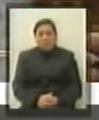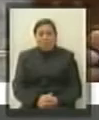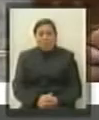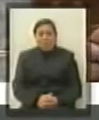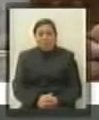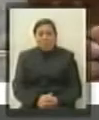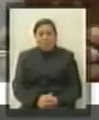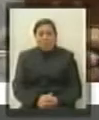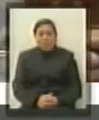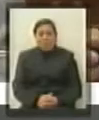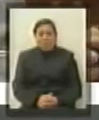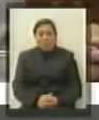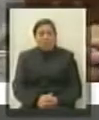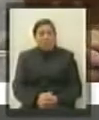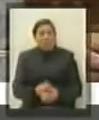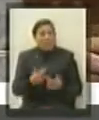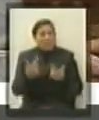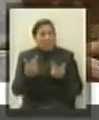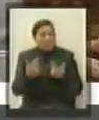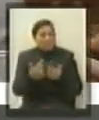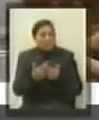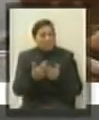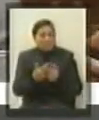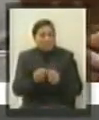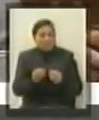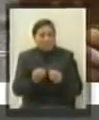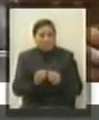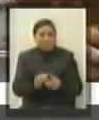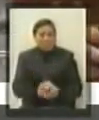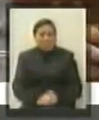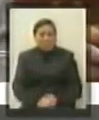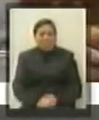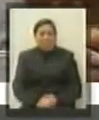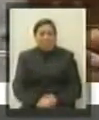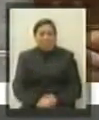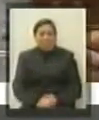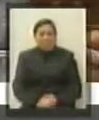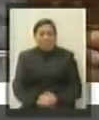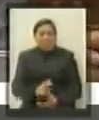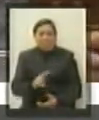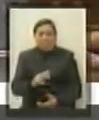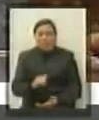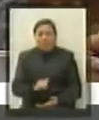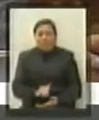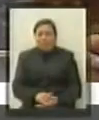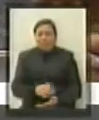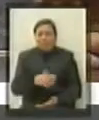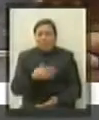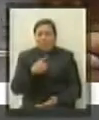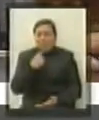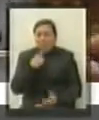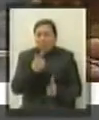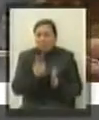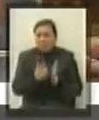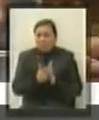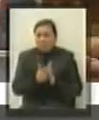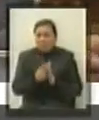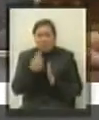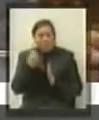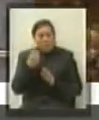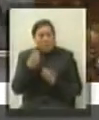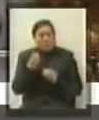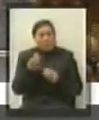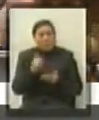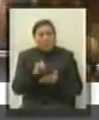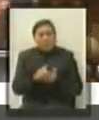se incendiaba, una guerra sarracena entre Tayacaja y Huancavelica. ¿Acaso cuando hicieron la ley no sabían, por Dios